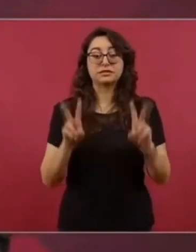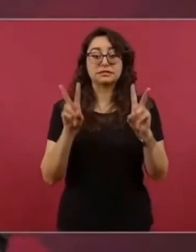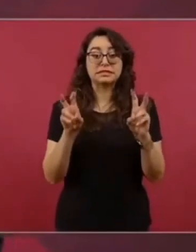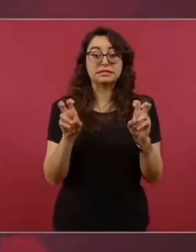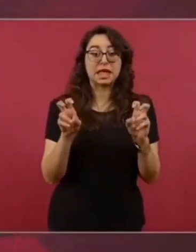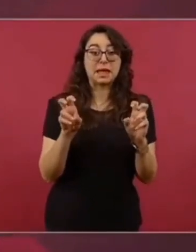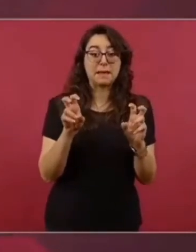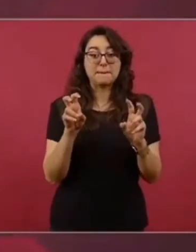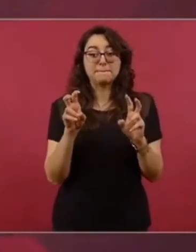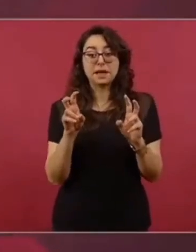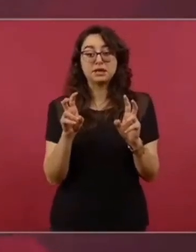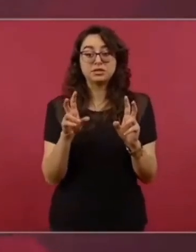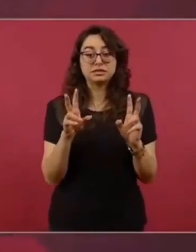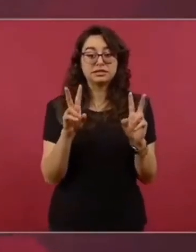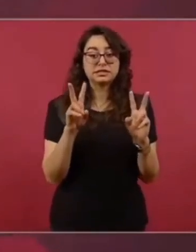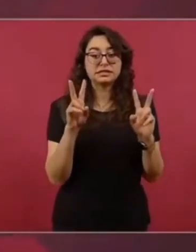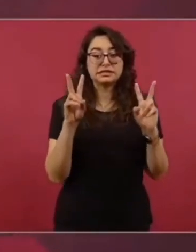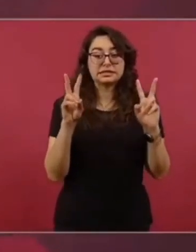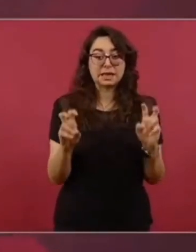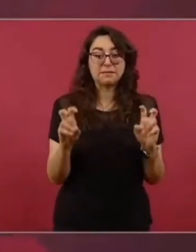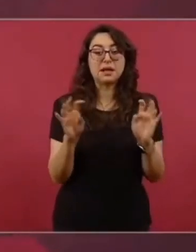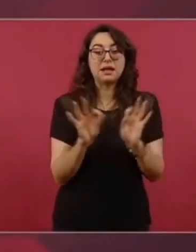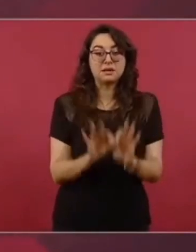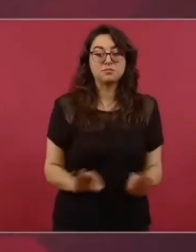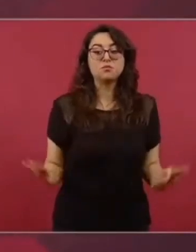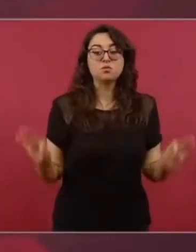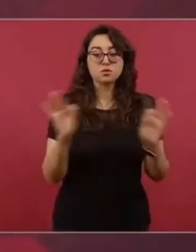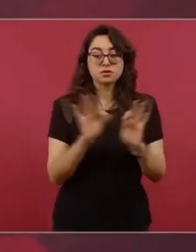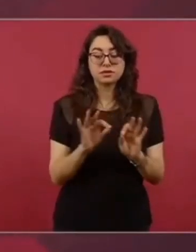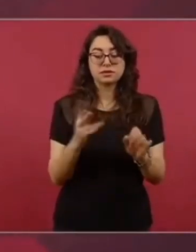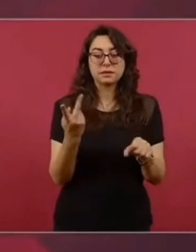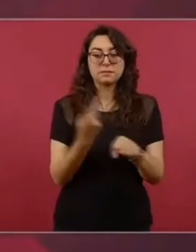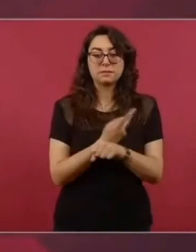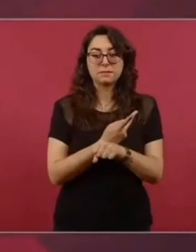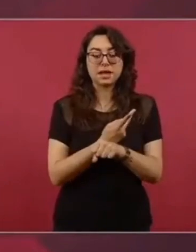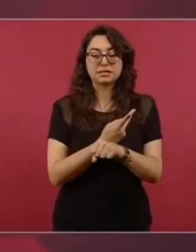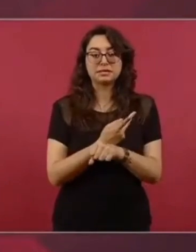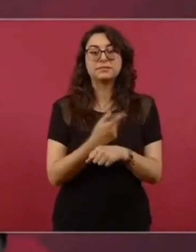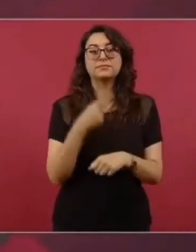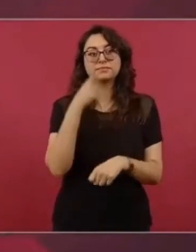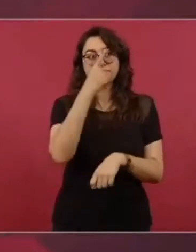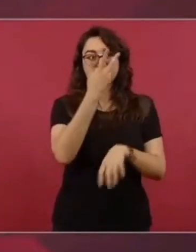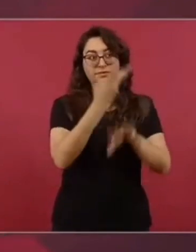Los productores de Estados Unidos, los grandes productores,